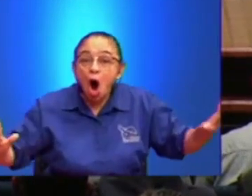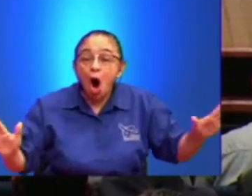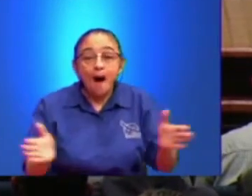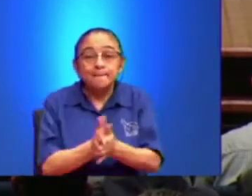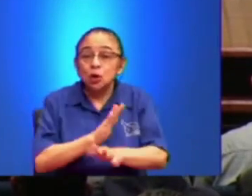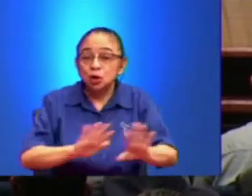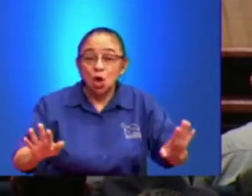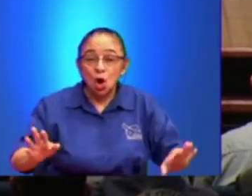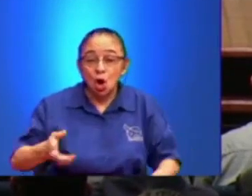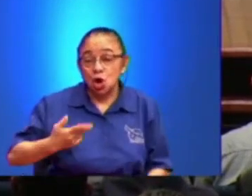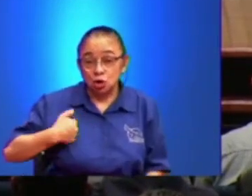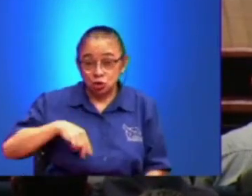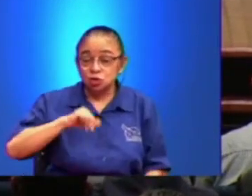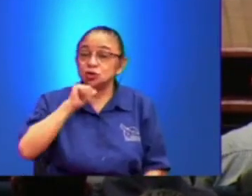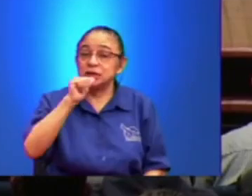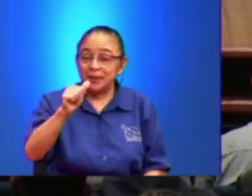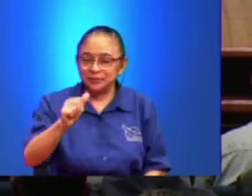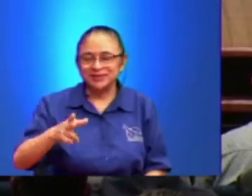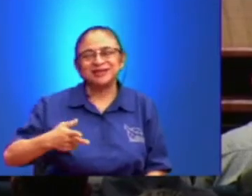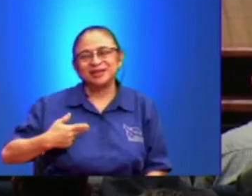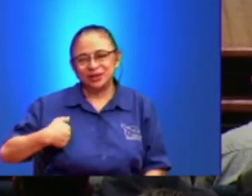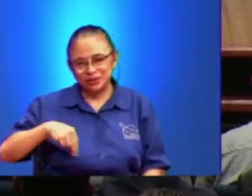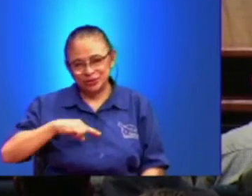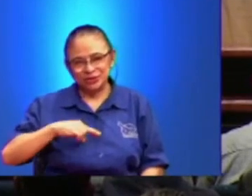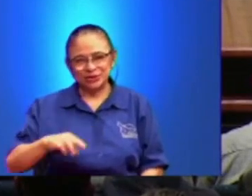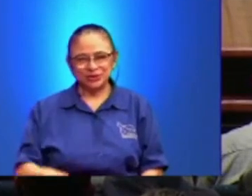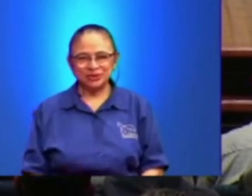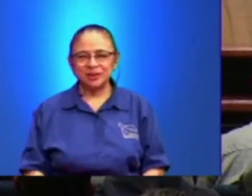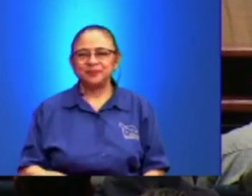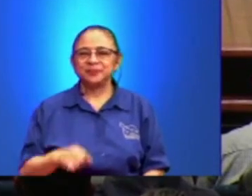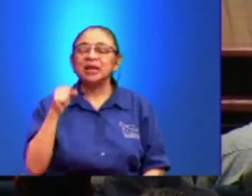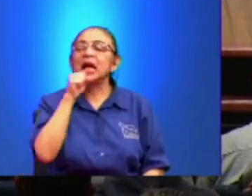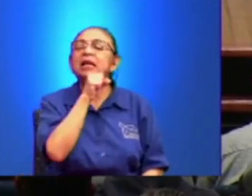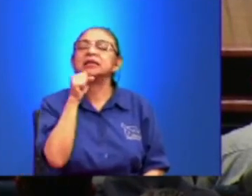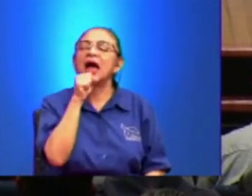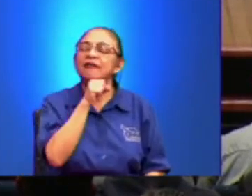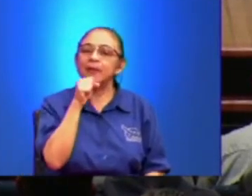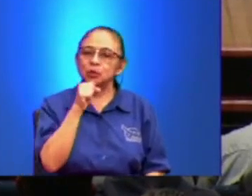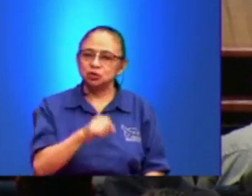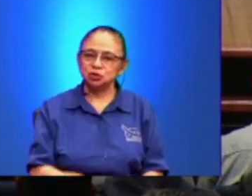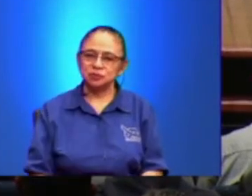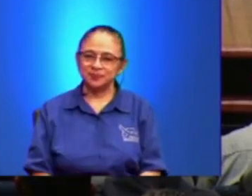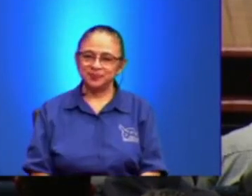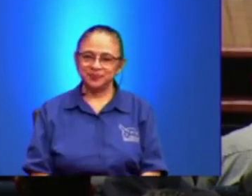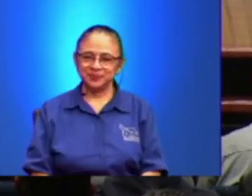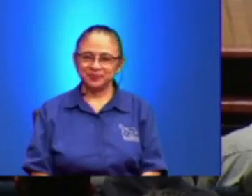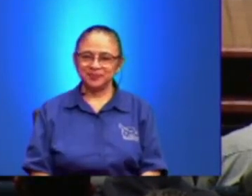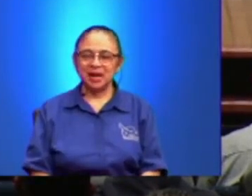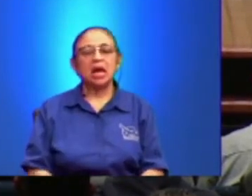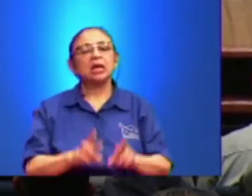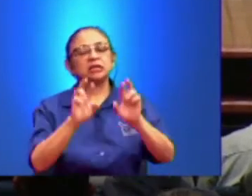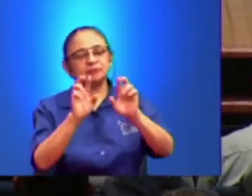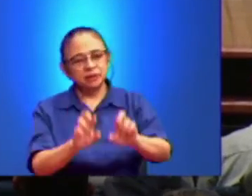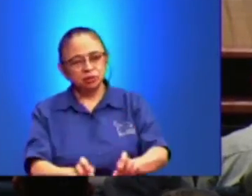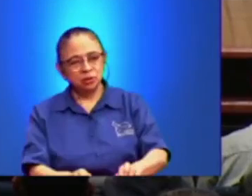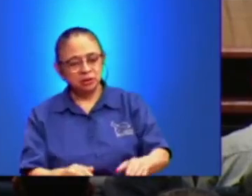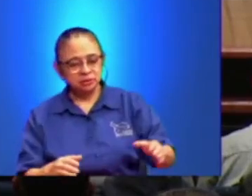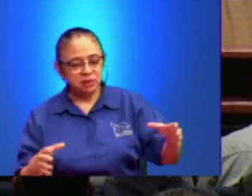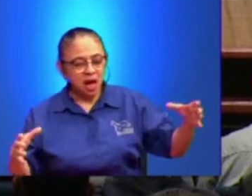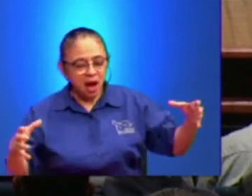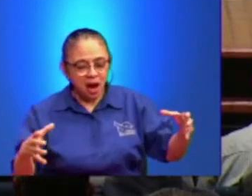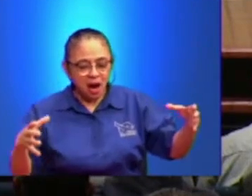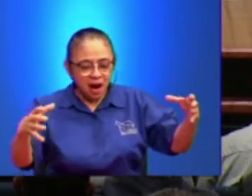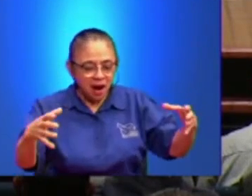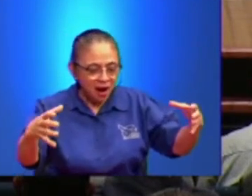nosotros lo que hacíamos con salíamos evangelizar a que nos poníamos a cantarla y la gente se iba se iba